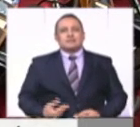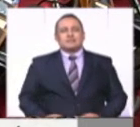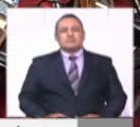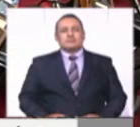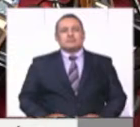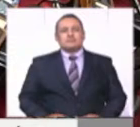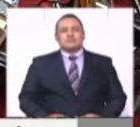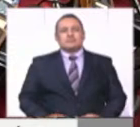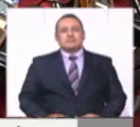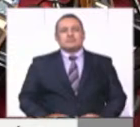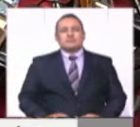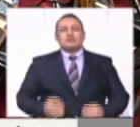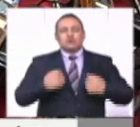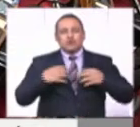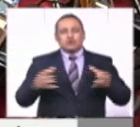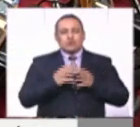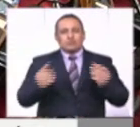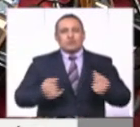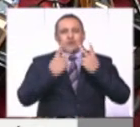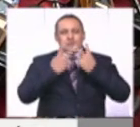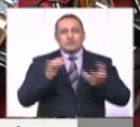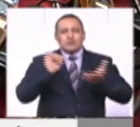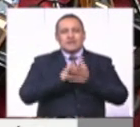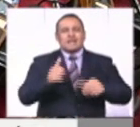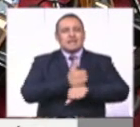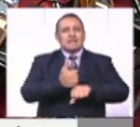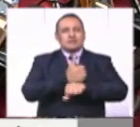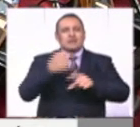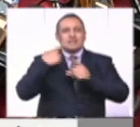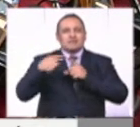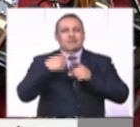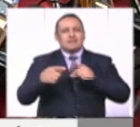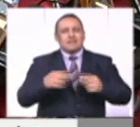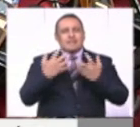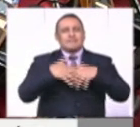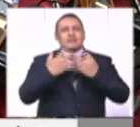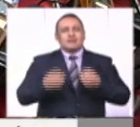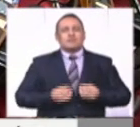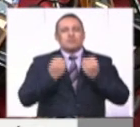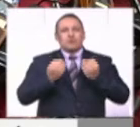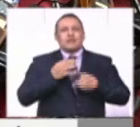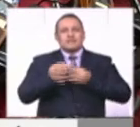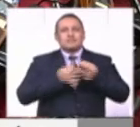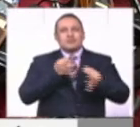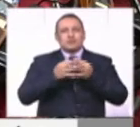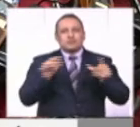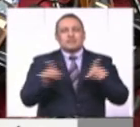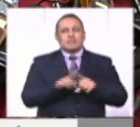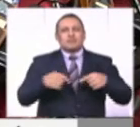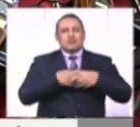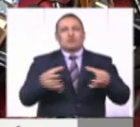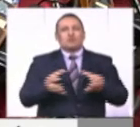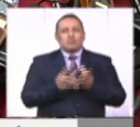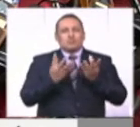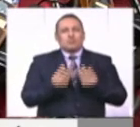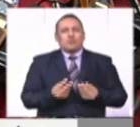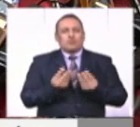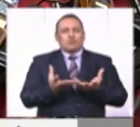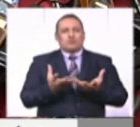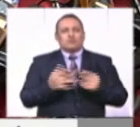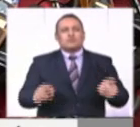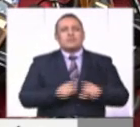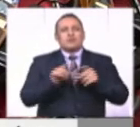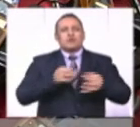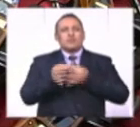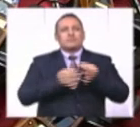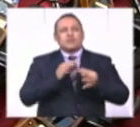presidente hemos visto que é asesor a muchas empresas porque le digo el círculo es muy reducido es